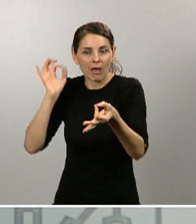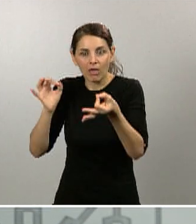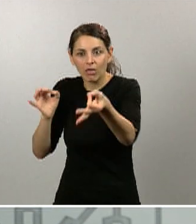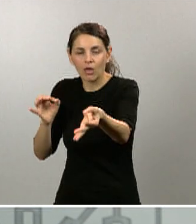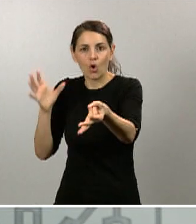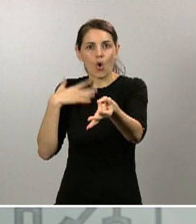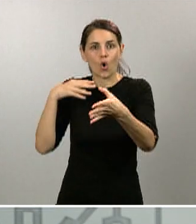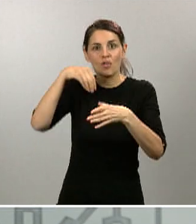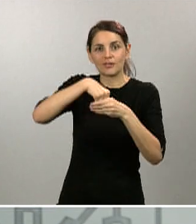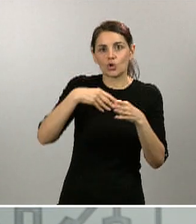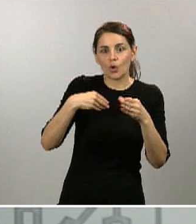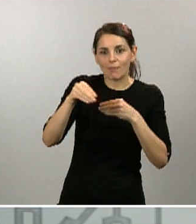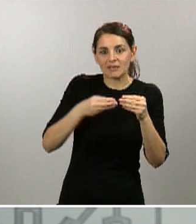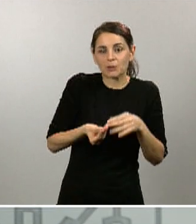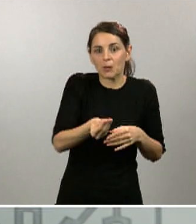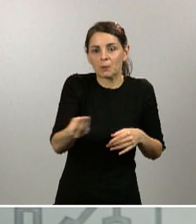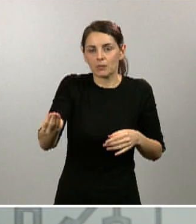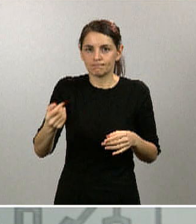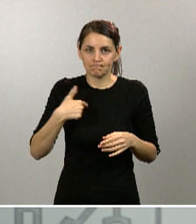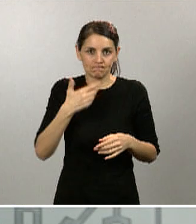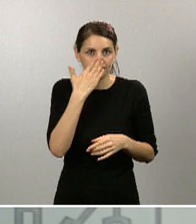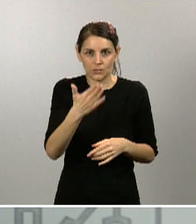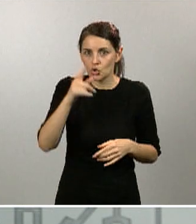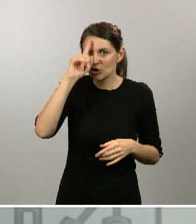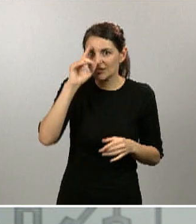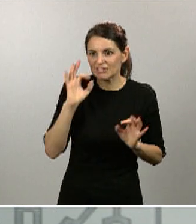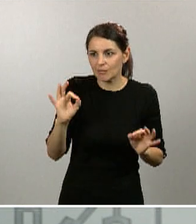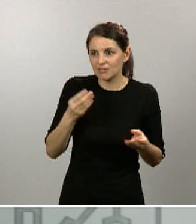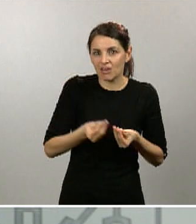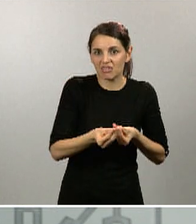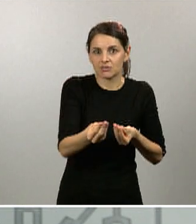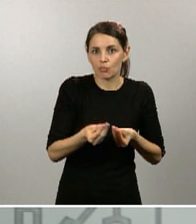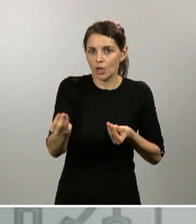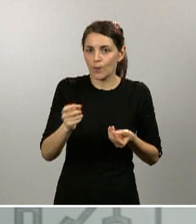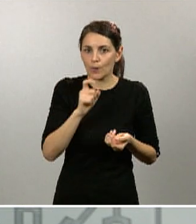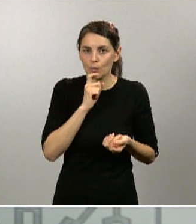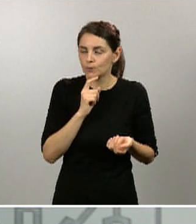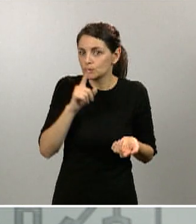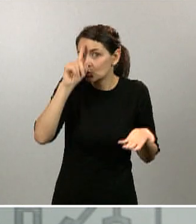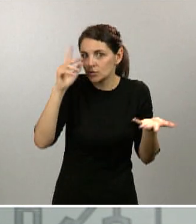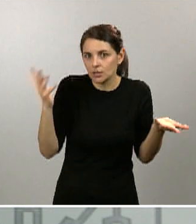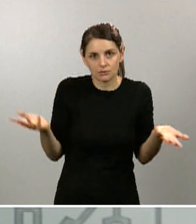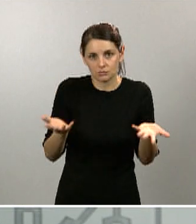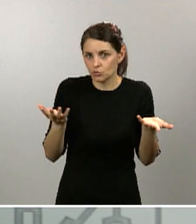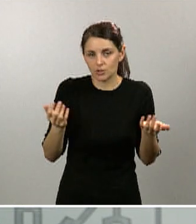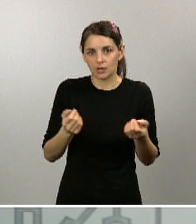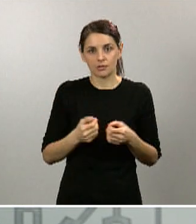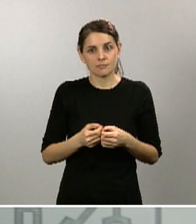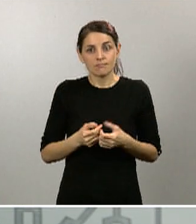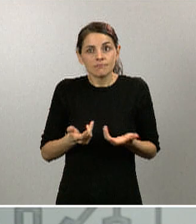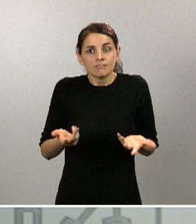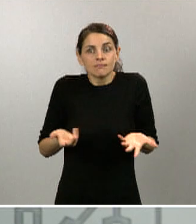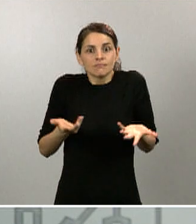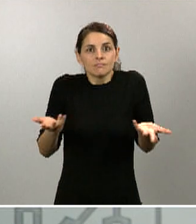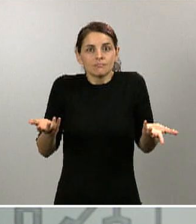sé exactamente cómo se están distribuyendo. Yo creo que mientras no se haga una acción flagrante de falta